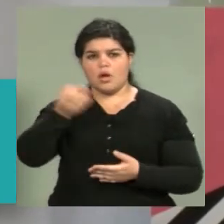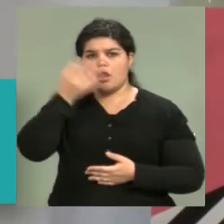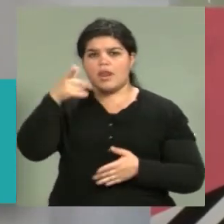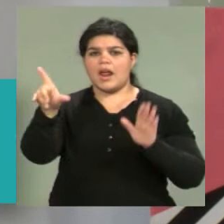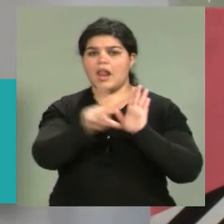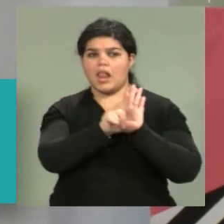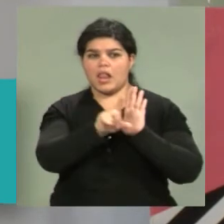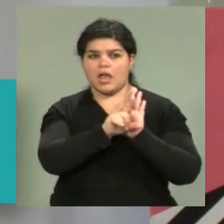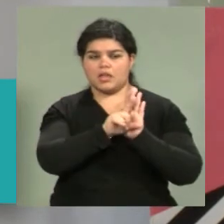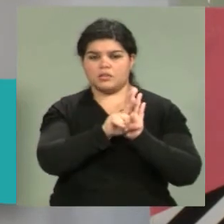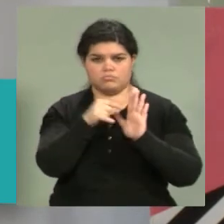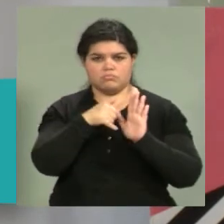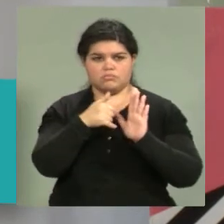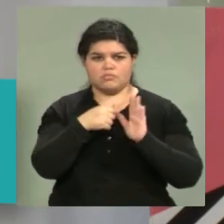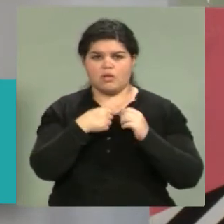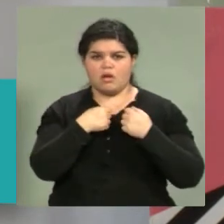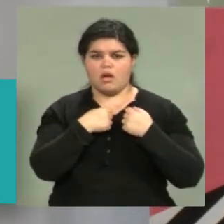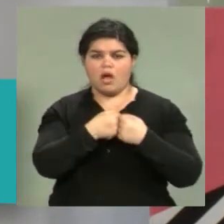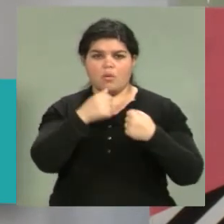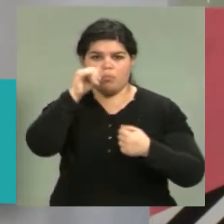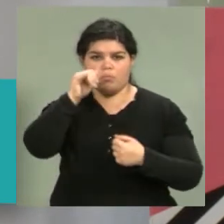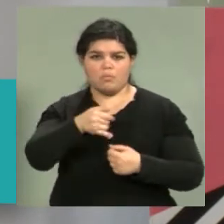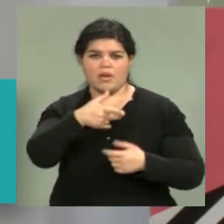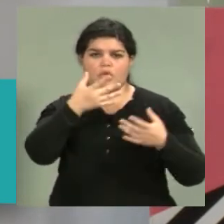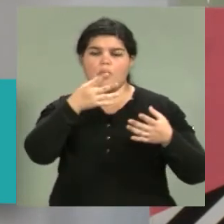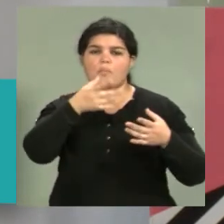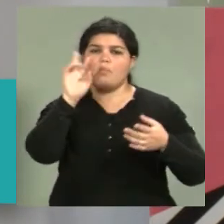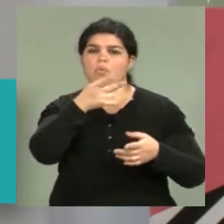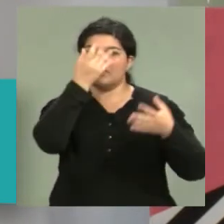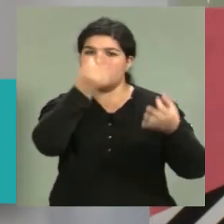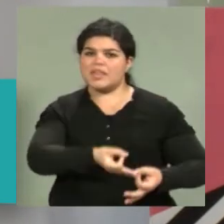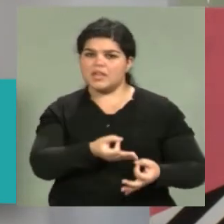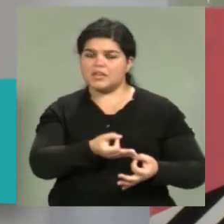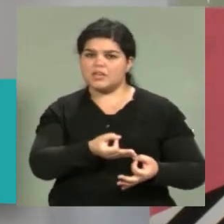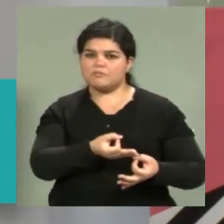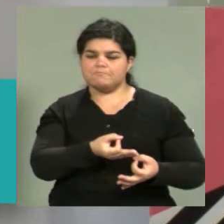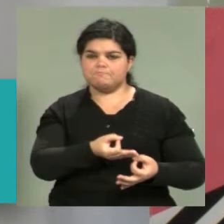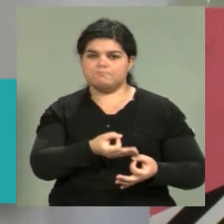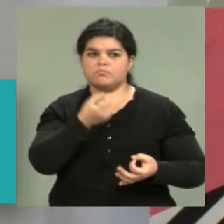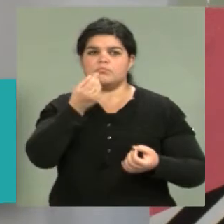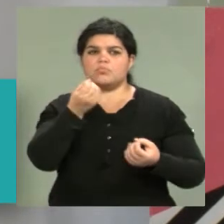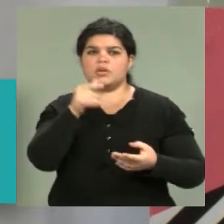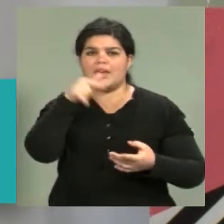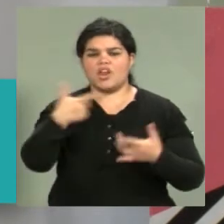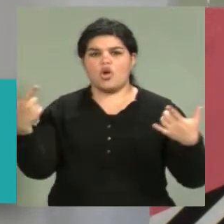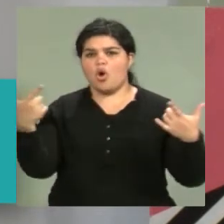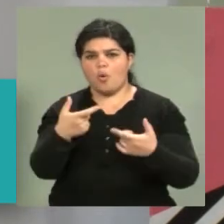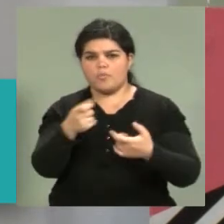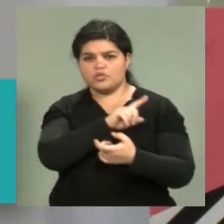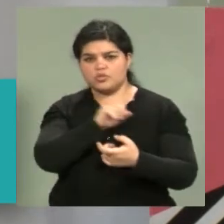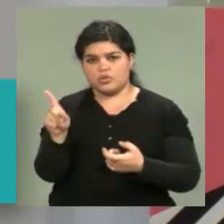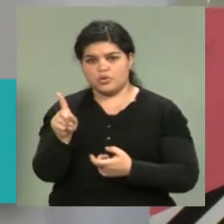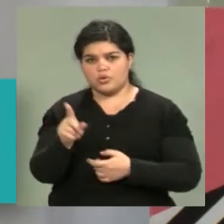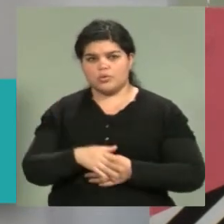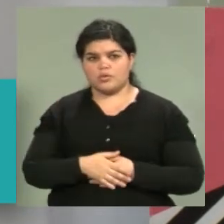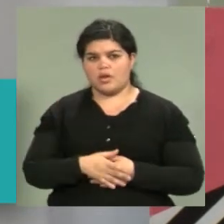me parece, yo estoy totalmente de acuerdo con la legislación en cuanto a muerte digna, porque en realidad no entra en contraposición o no se opone en realidad